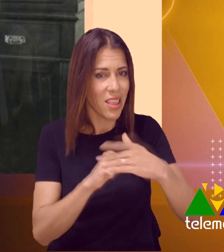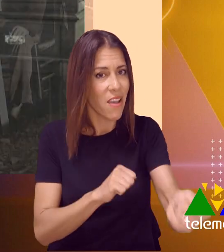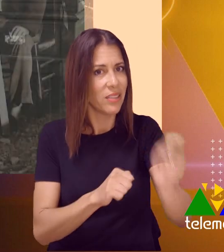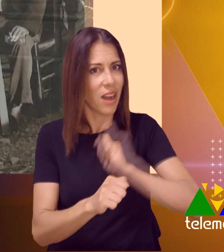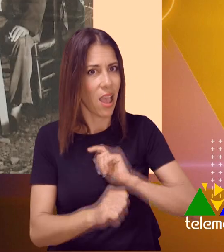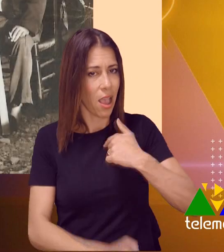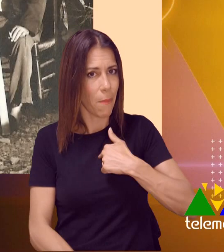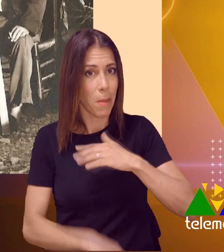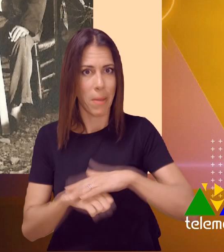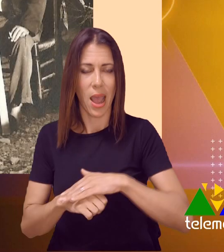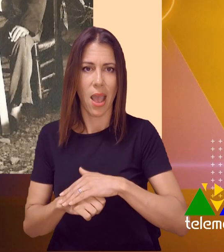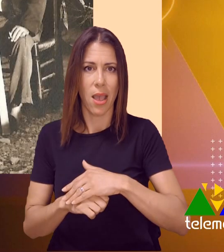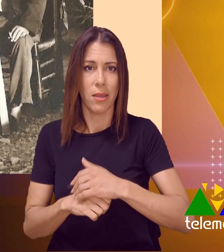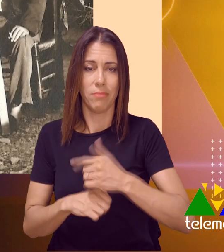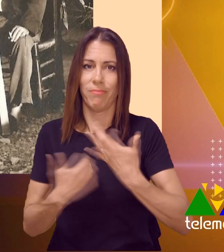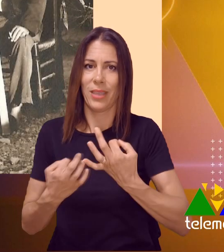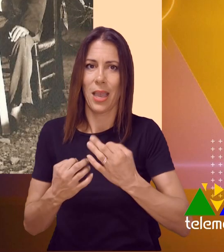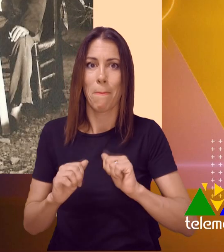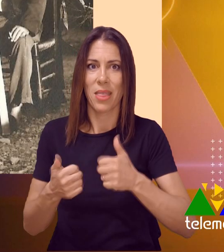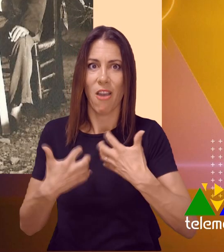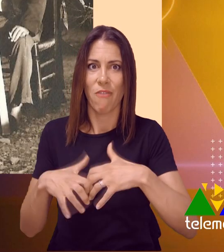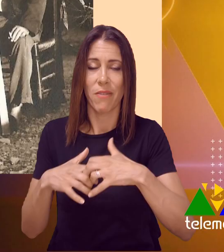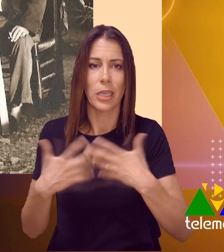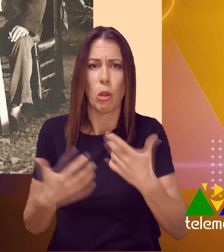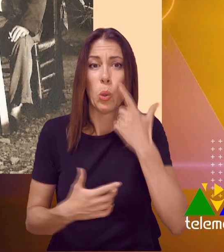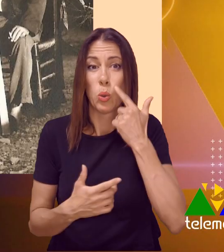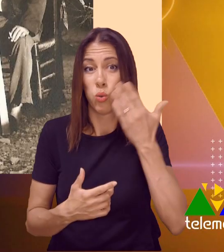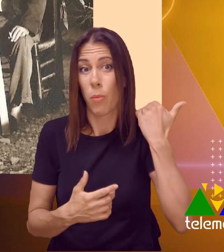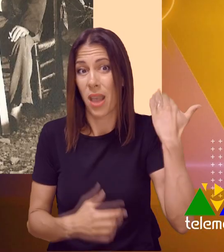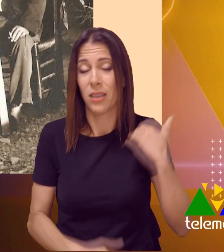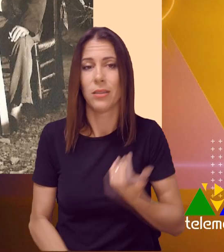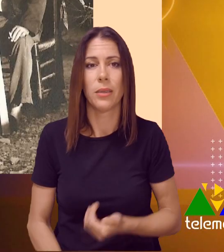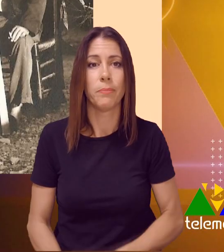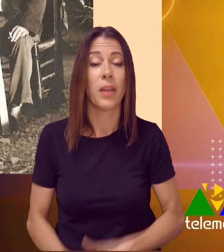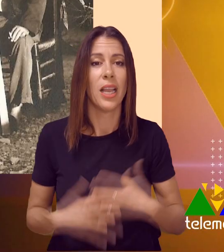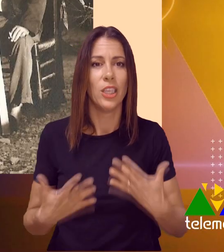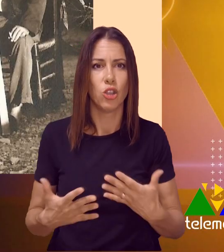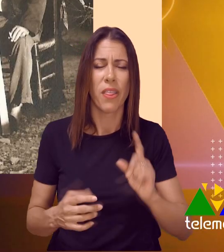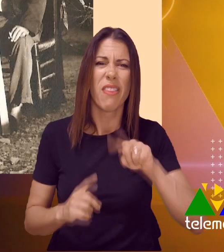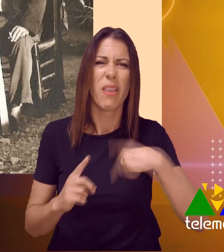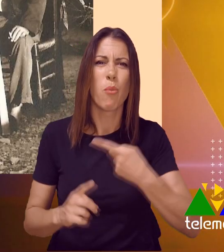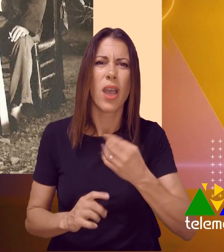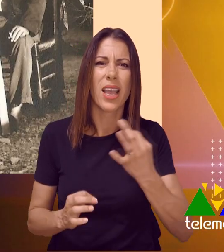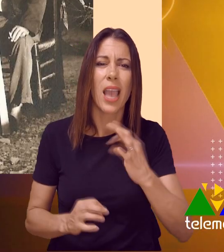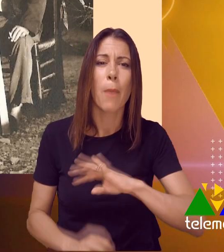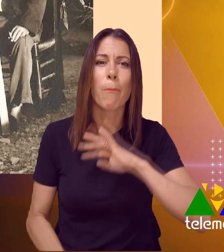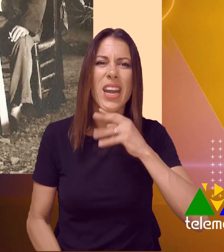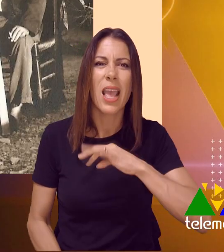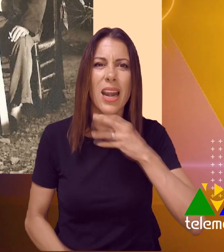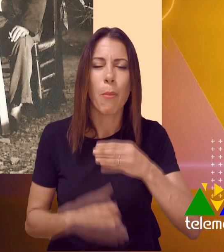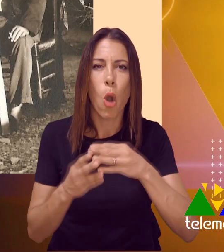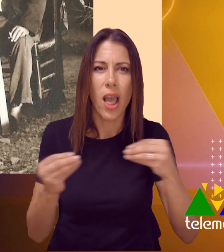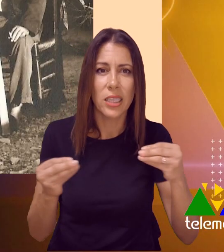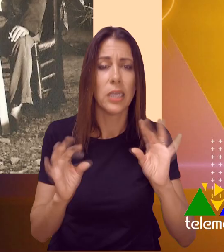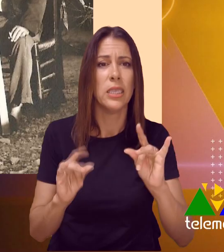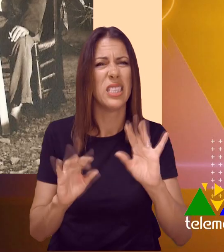producción. Quizás pues era la costumbre existente. Y a pesar de simultanear con la remolacha... No, desapareció